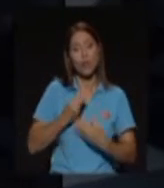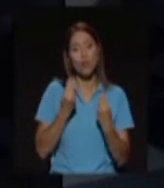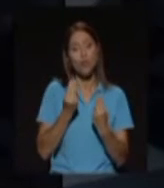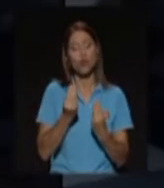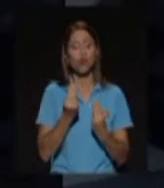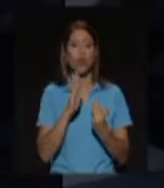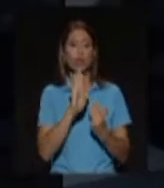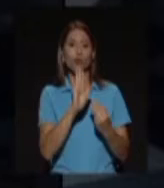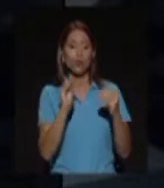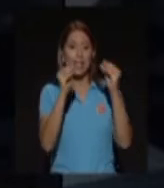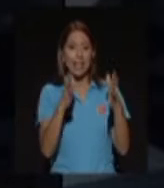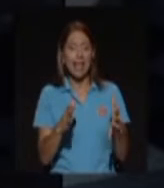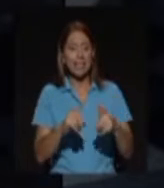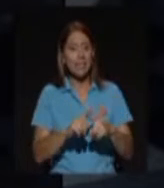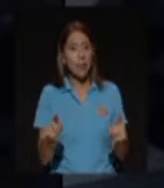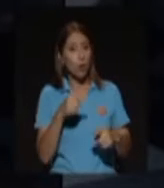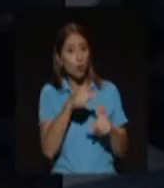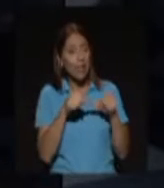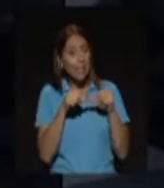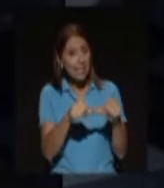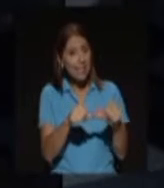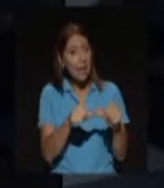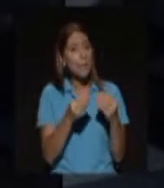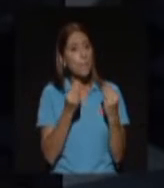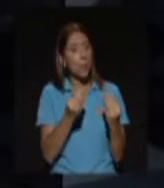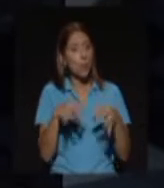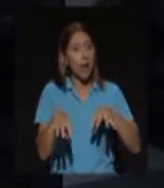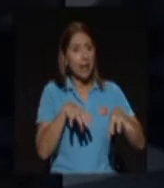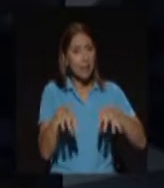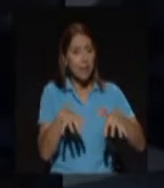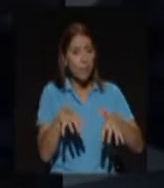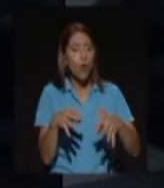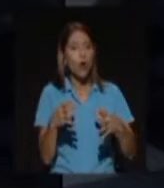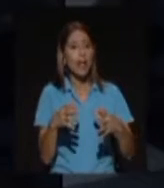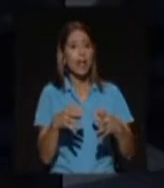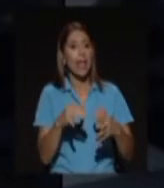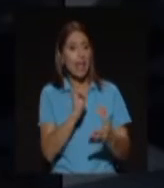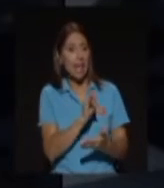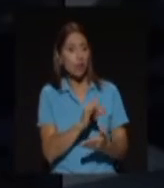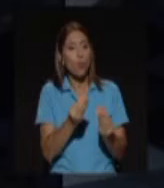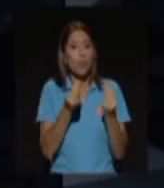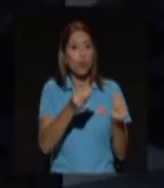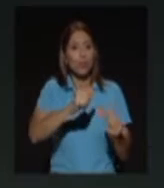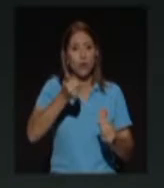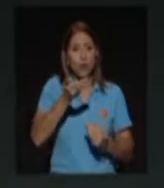enseñanzas, pero usted sigue muy activo en eso y en muchas otras